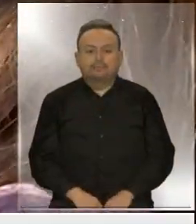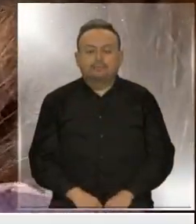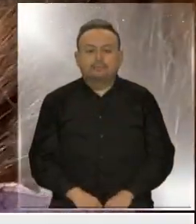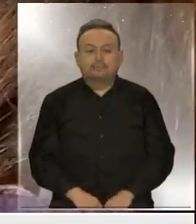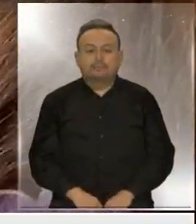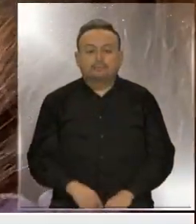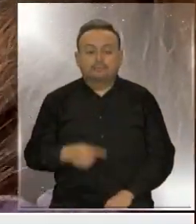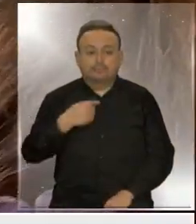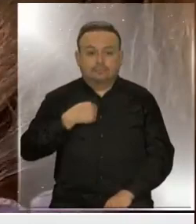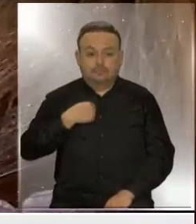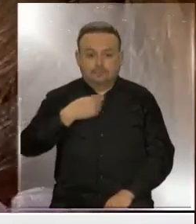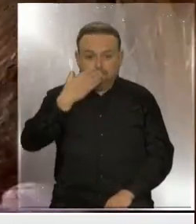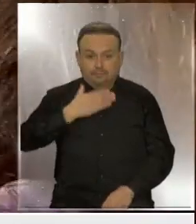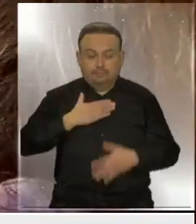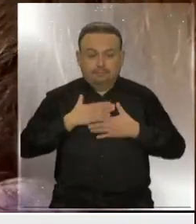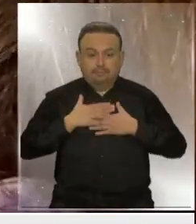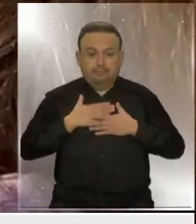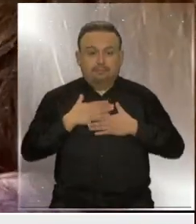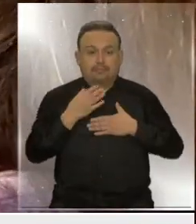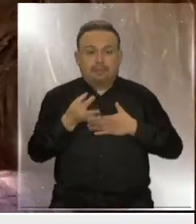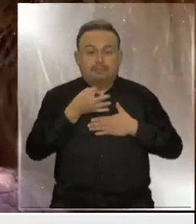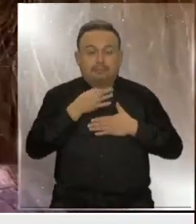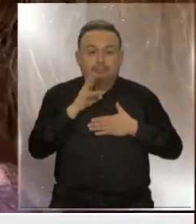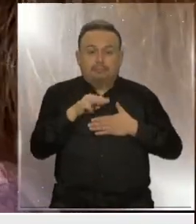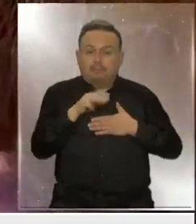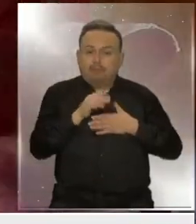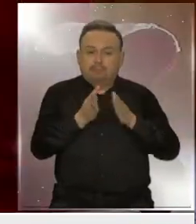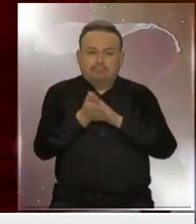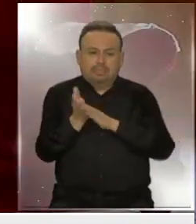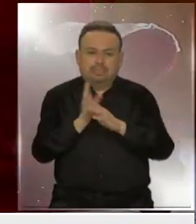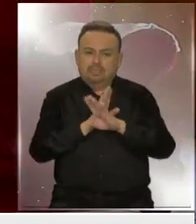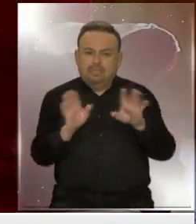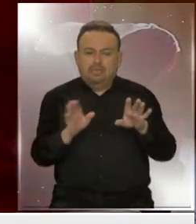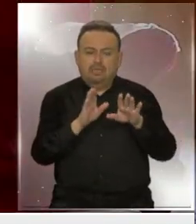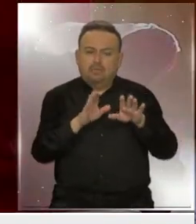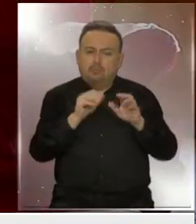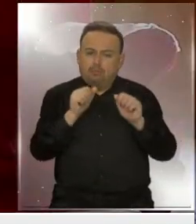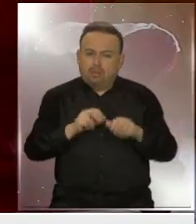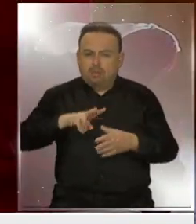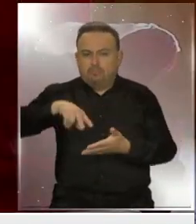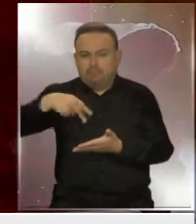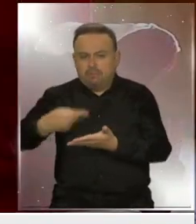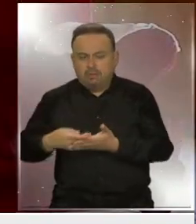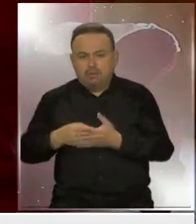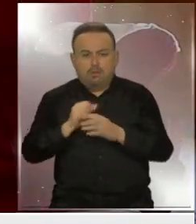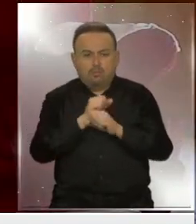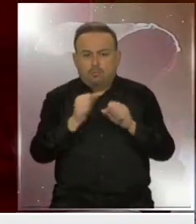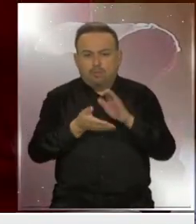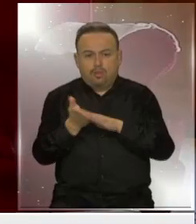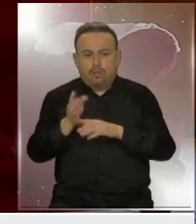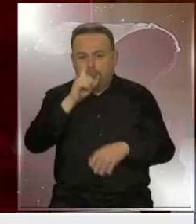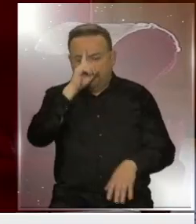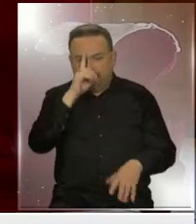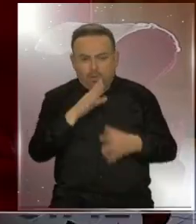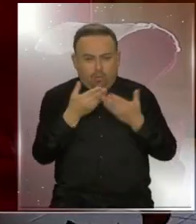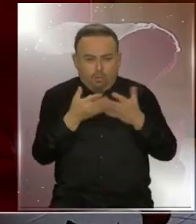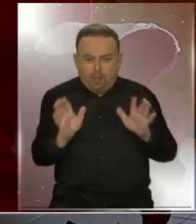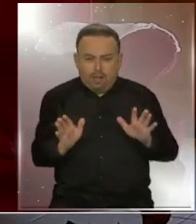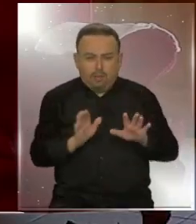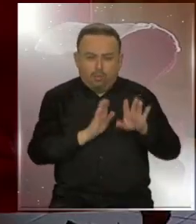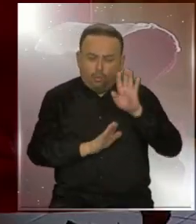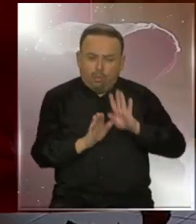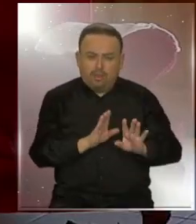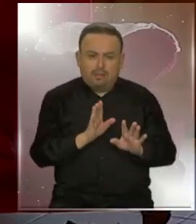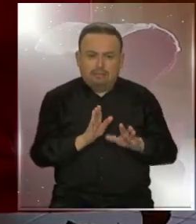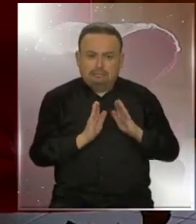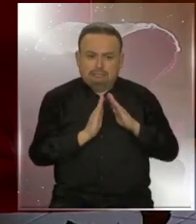A mí prácticamente me dijeron, mamá, no salgas, te puedes caer, no te podemos llevar a hospital, cualquier cosa, así que